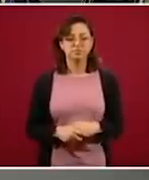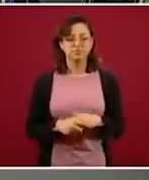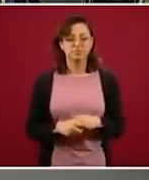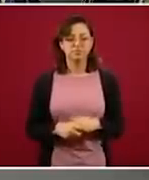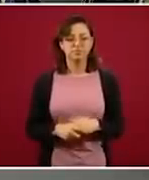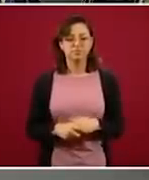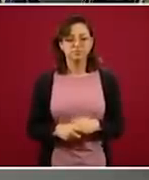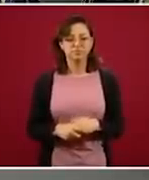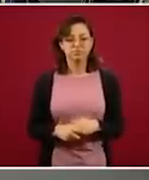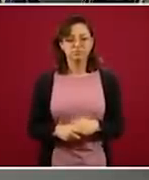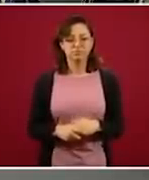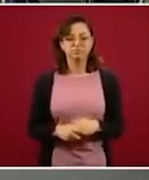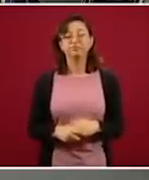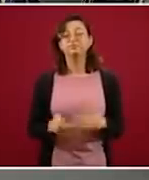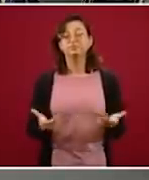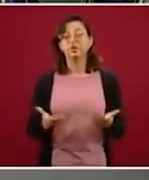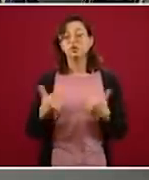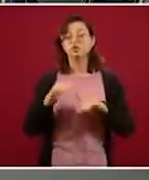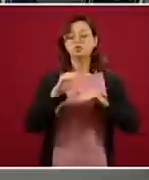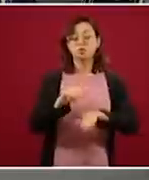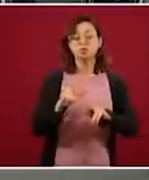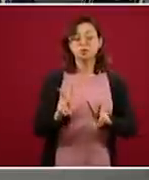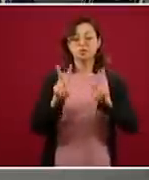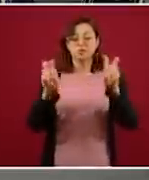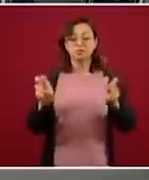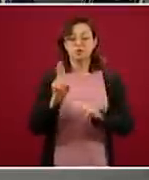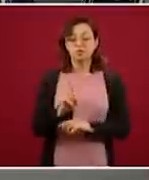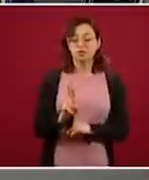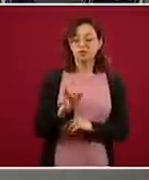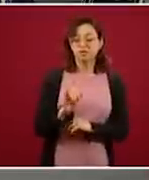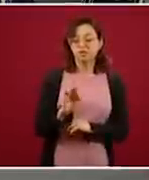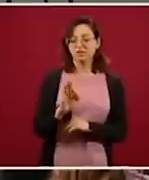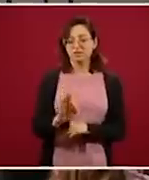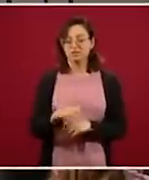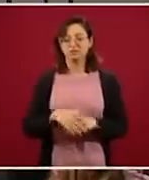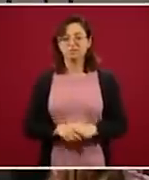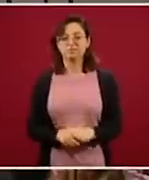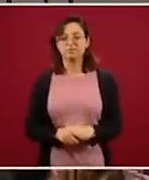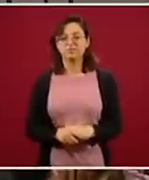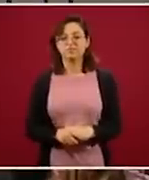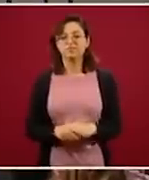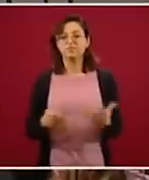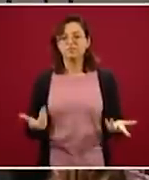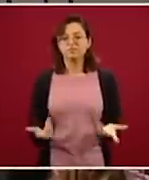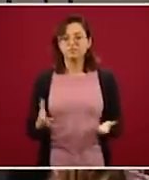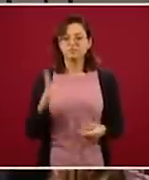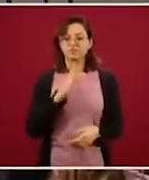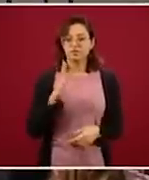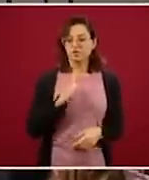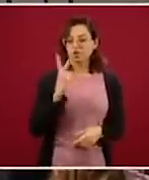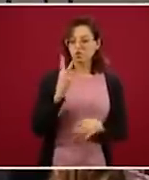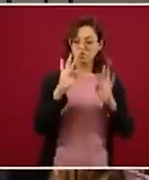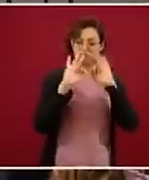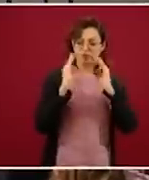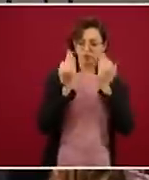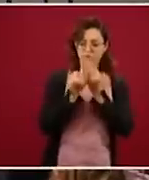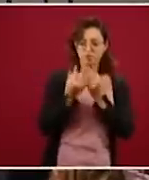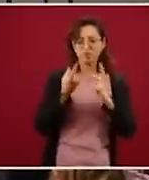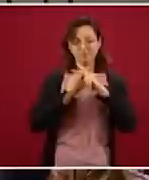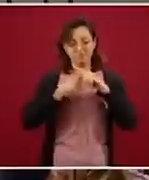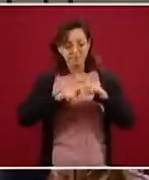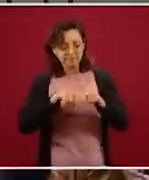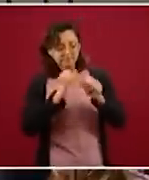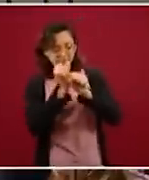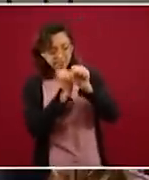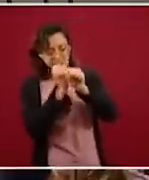A ver, respecto a la unidad de inteligencia financiera, yo lo que yo diría es, la unidad de inteligencia financiera tiene dos mecanismos para poder iniciar un